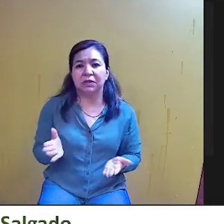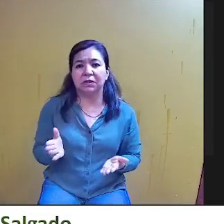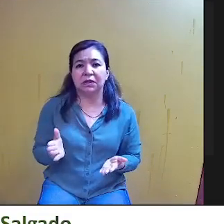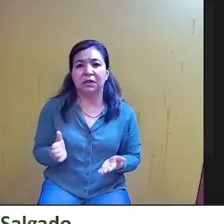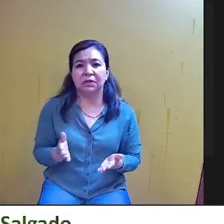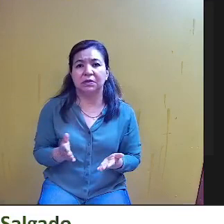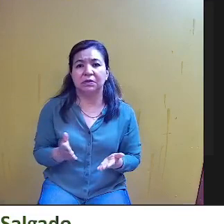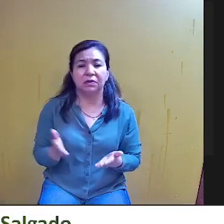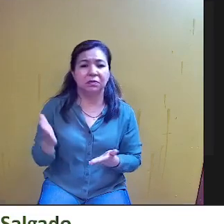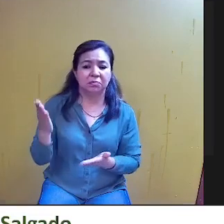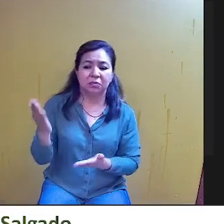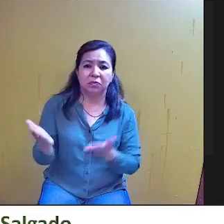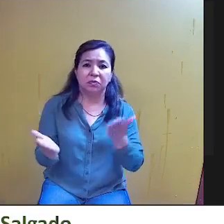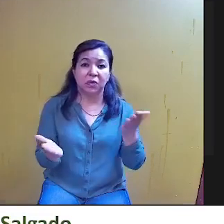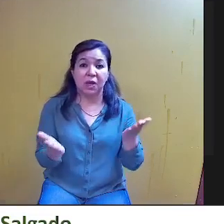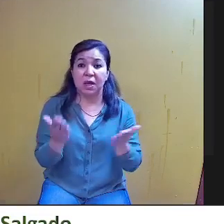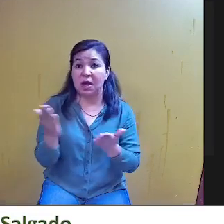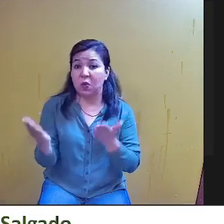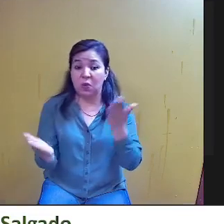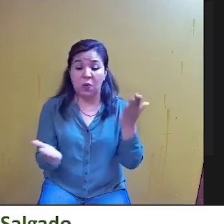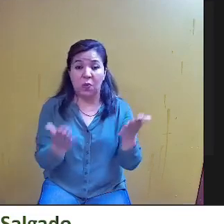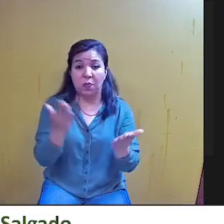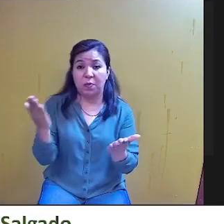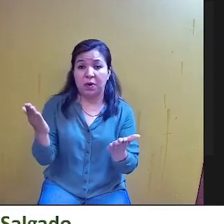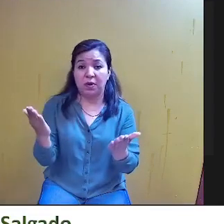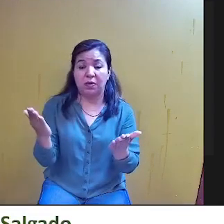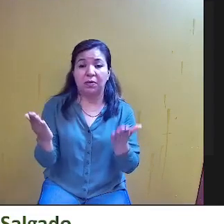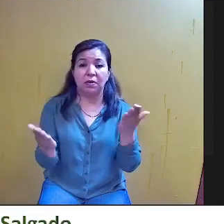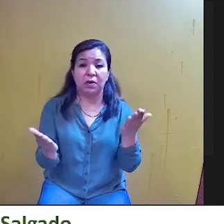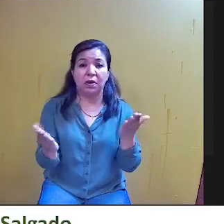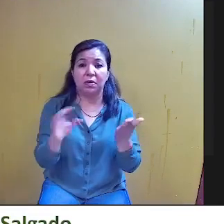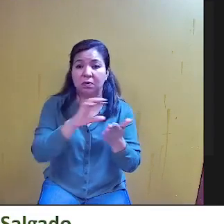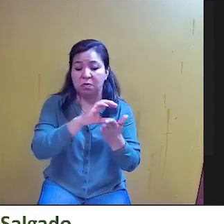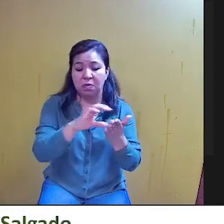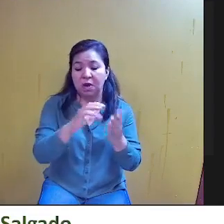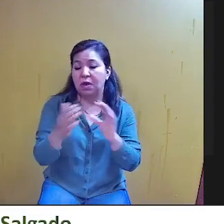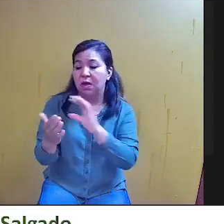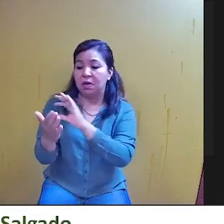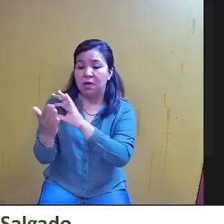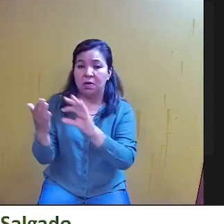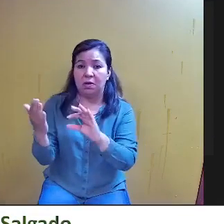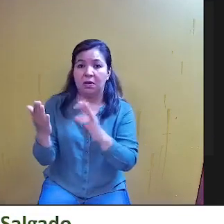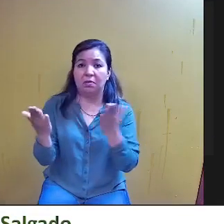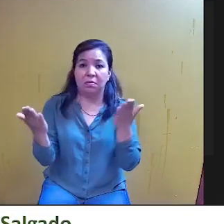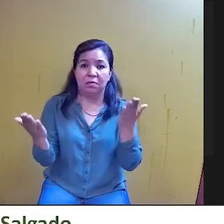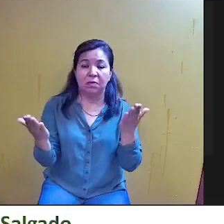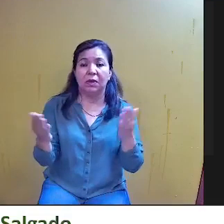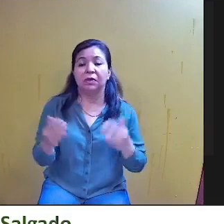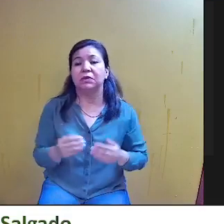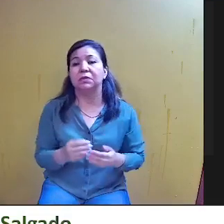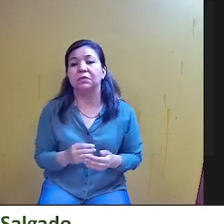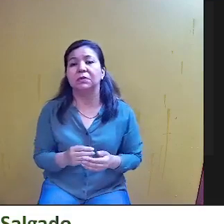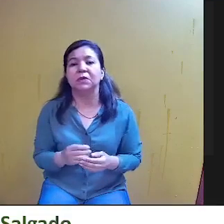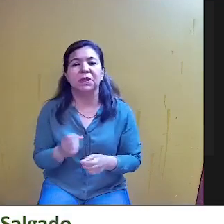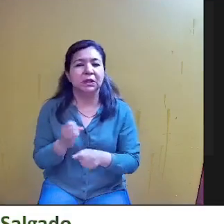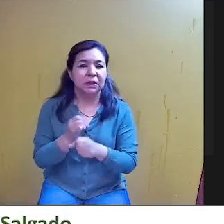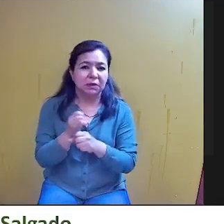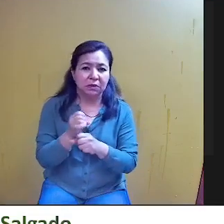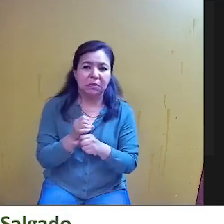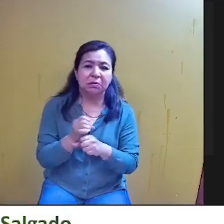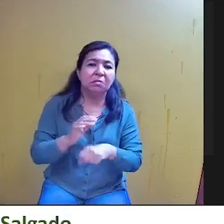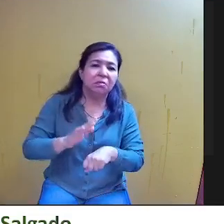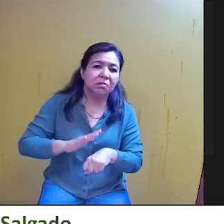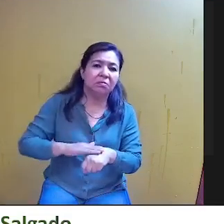concatenarlas entre sí para originar, en mi opinión, un análisis